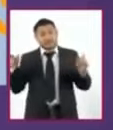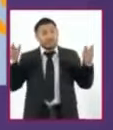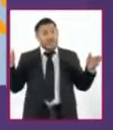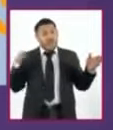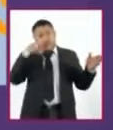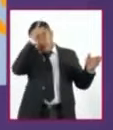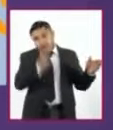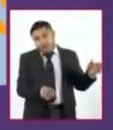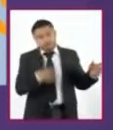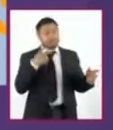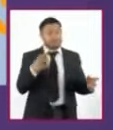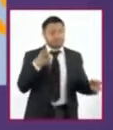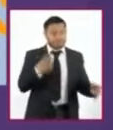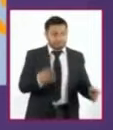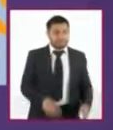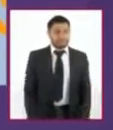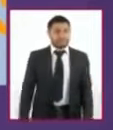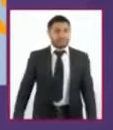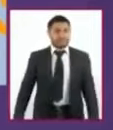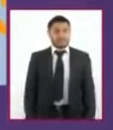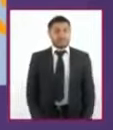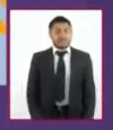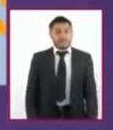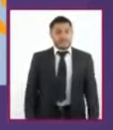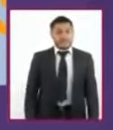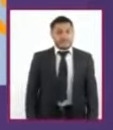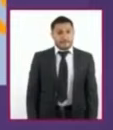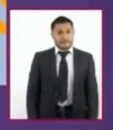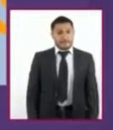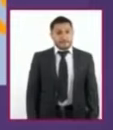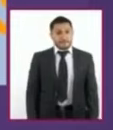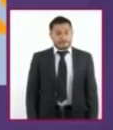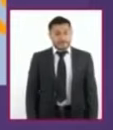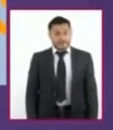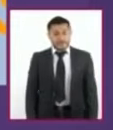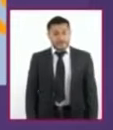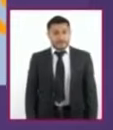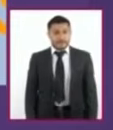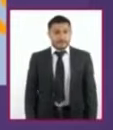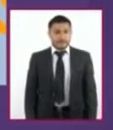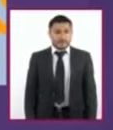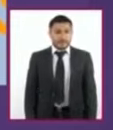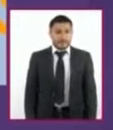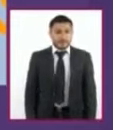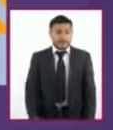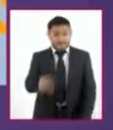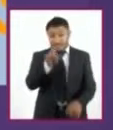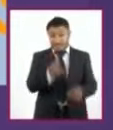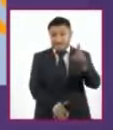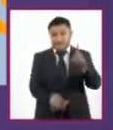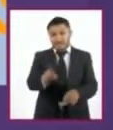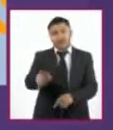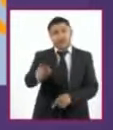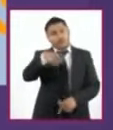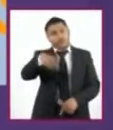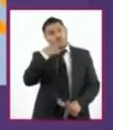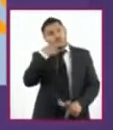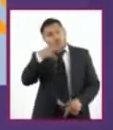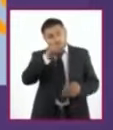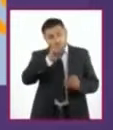segmento con esa medida para trazar los vértices del simétrico. Conforme vayamos trazando los vértices